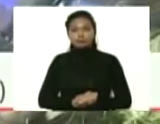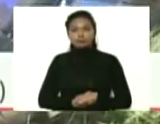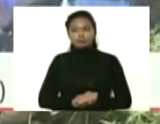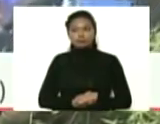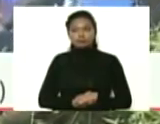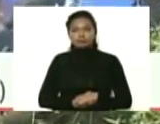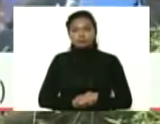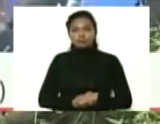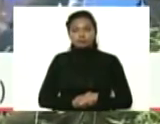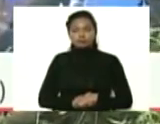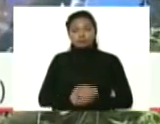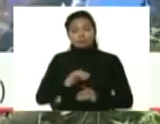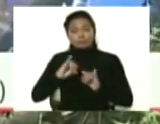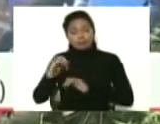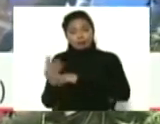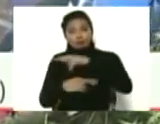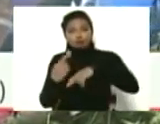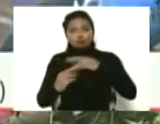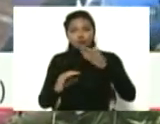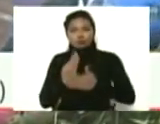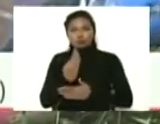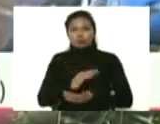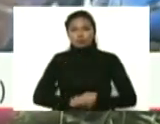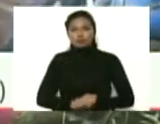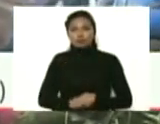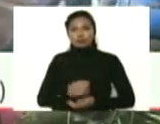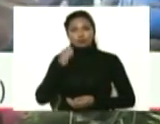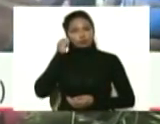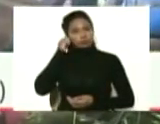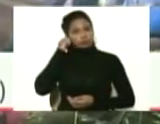densa revolucionaria, fundamentada en los